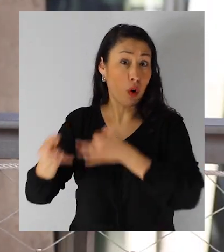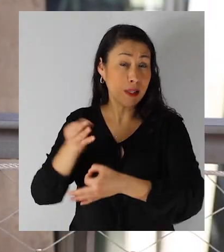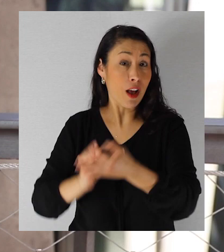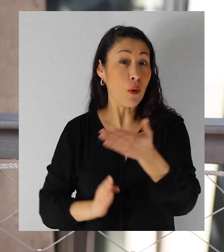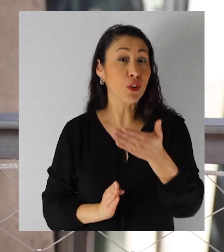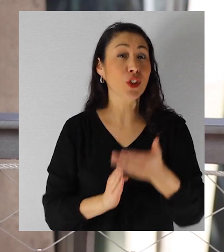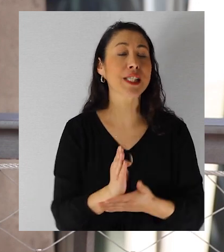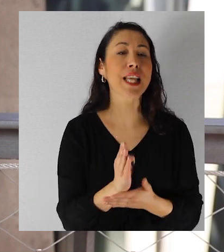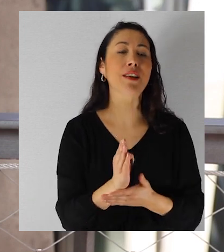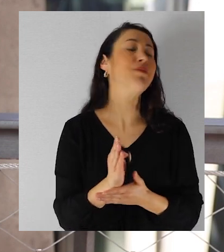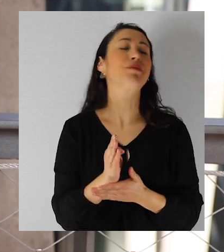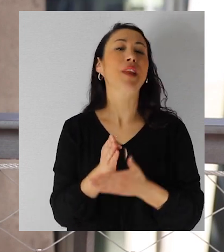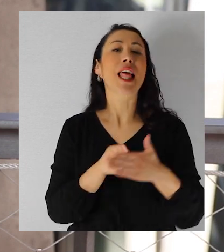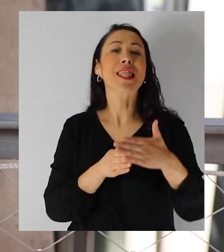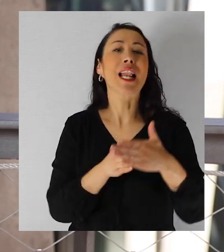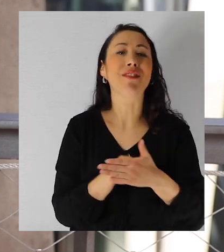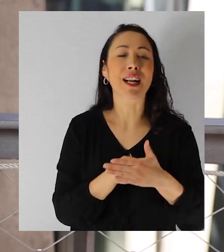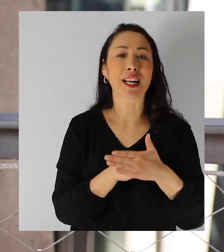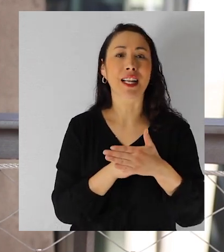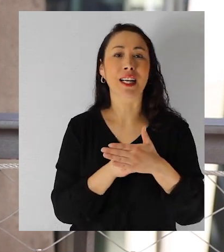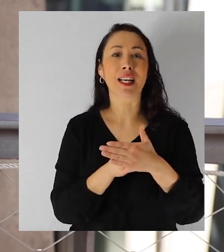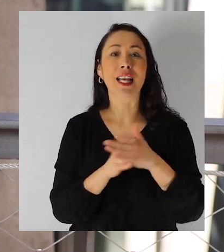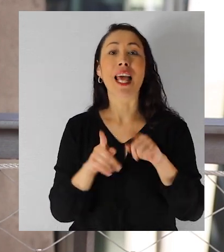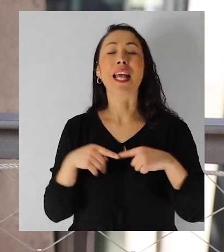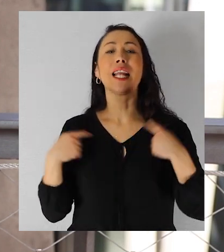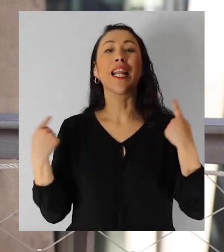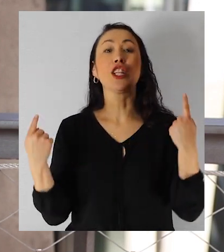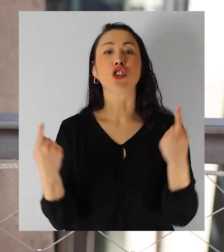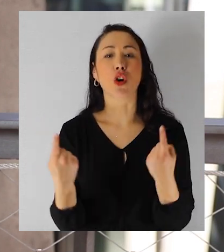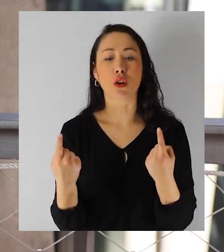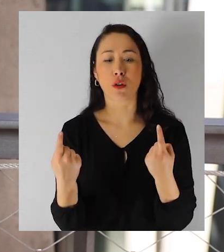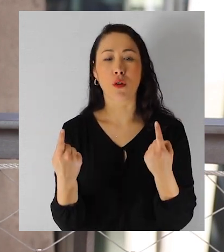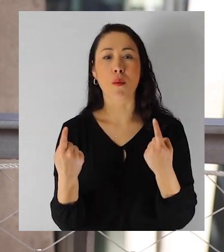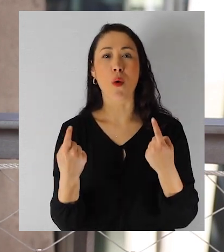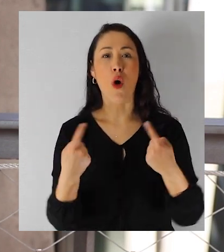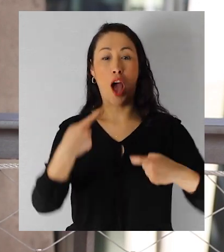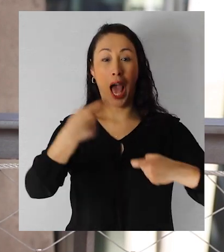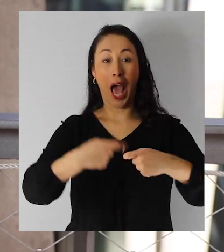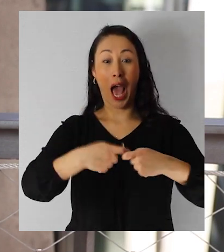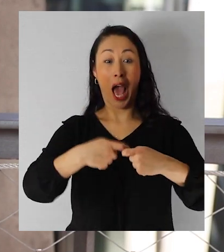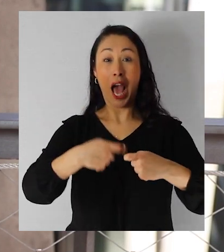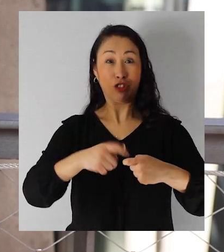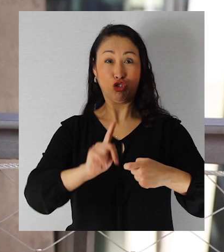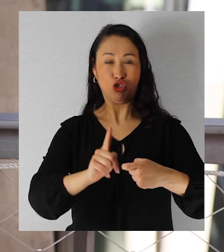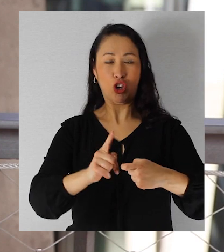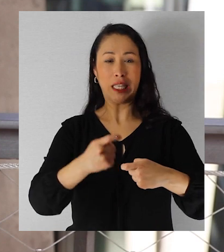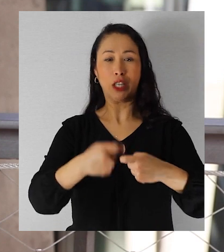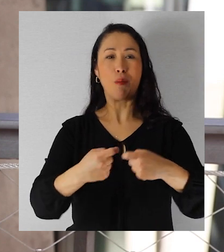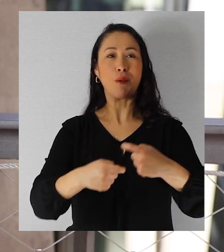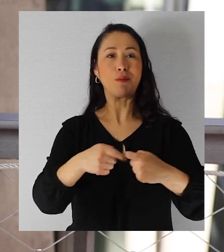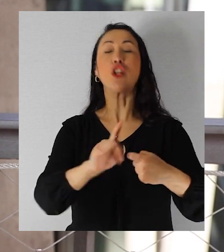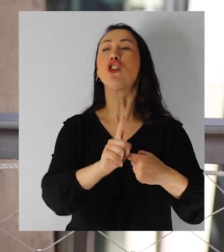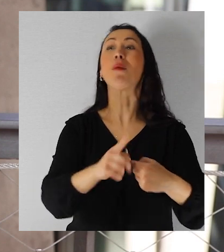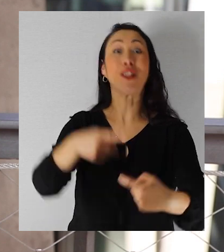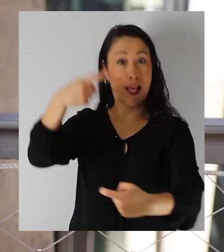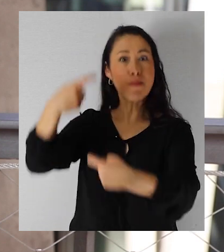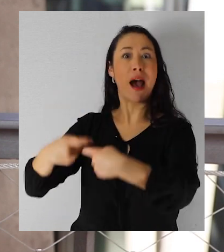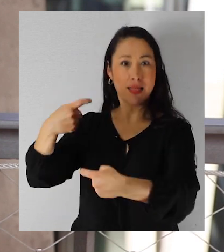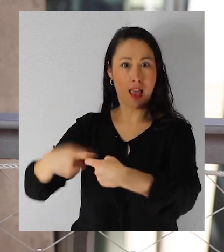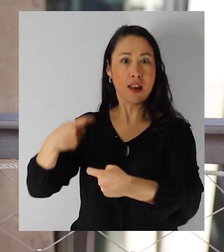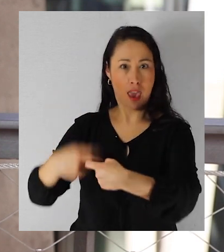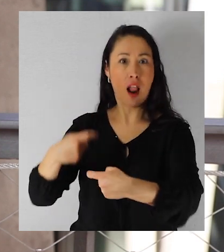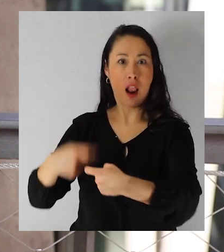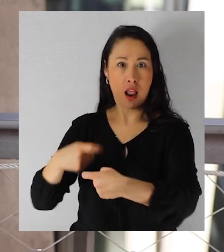al principio de las barreras en el entorno, por ejemplo, inmaterial, tiene que ver justamente, perdón, en el entorno material, tiene